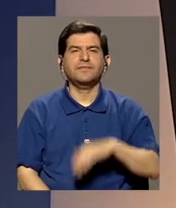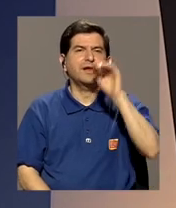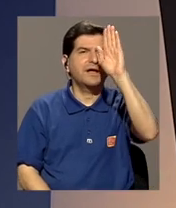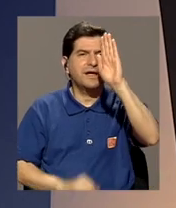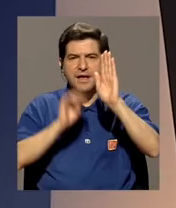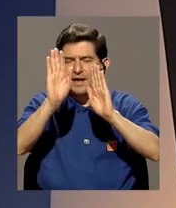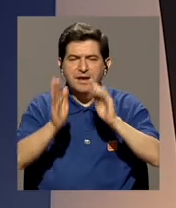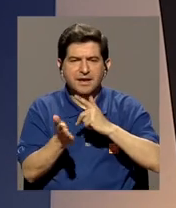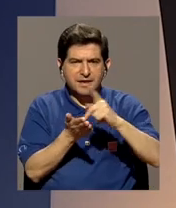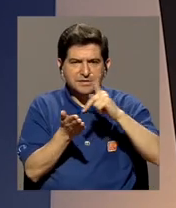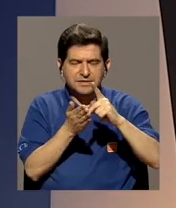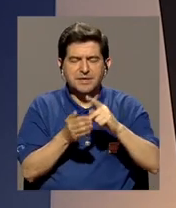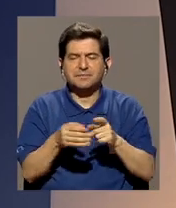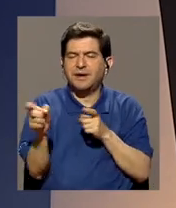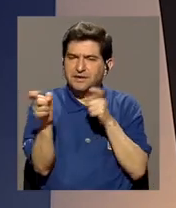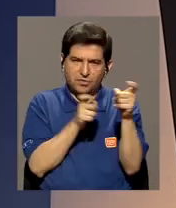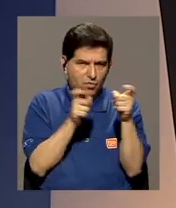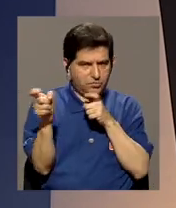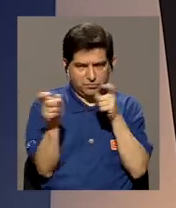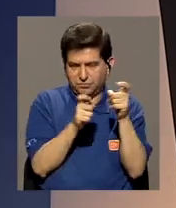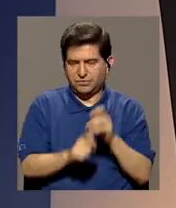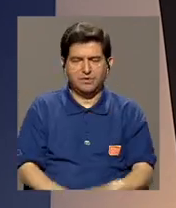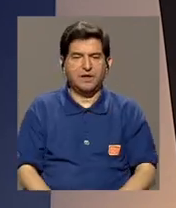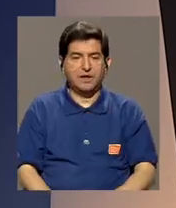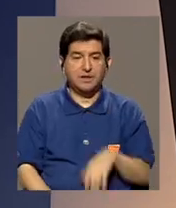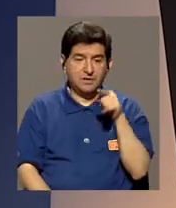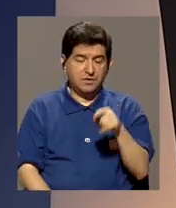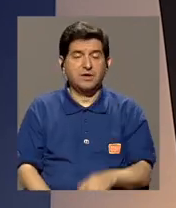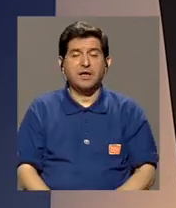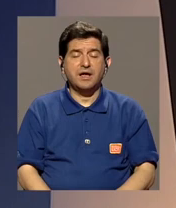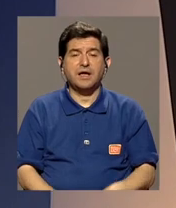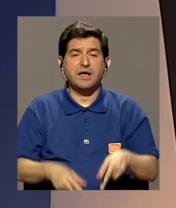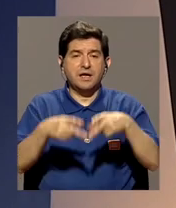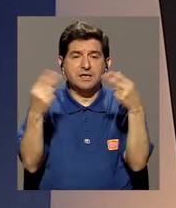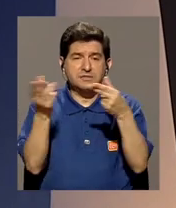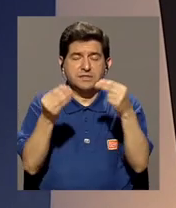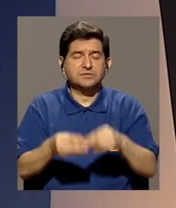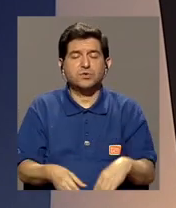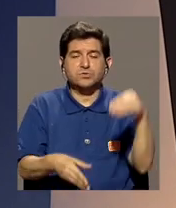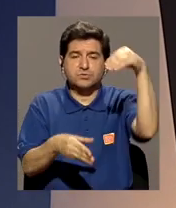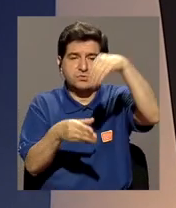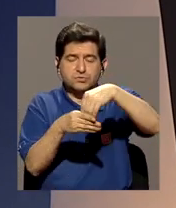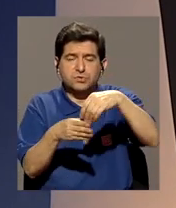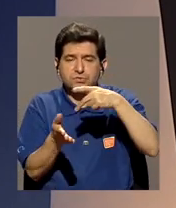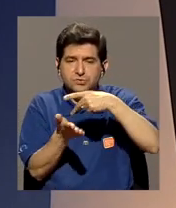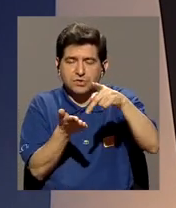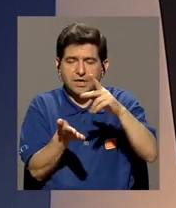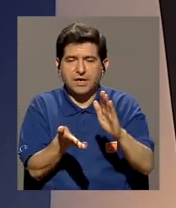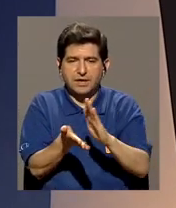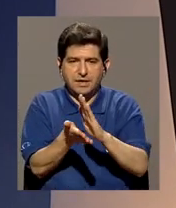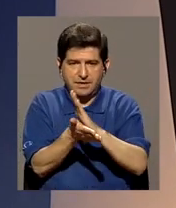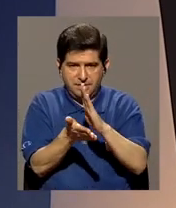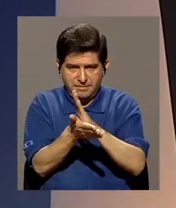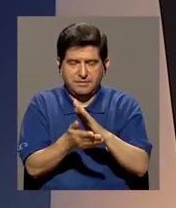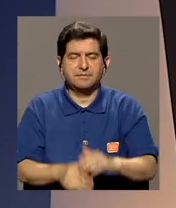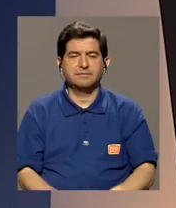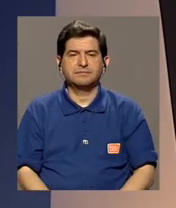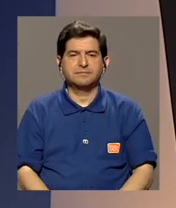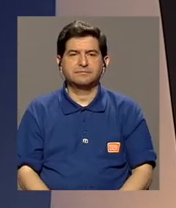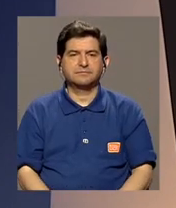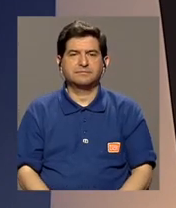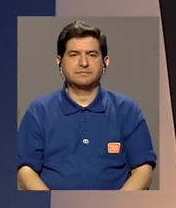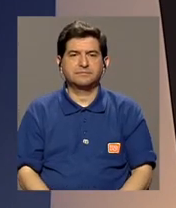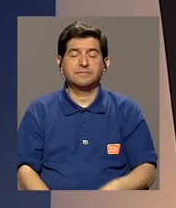esquema tarifario regulado que ha sido de pasar los costos a la tarifa y entonces en ese sentido